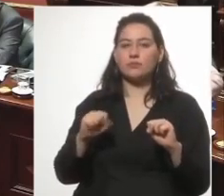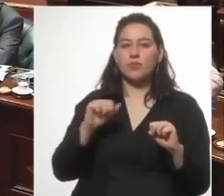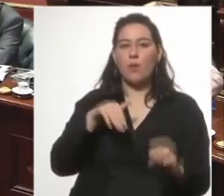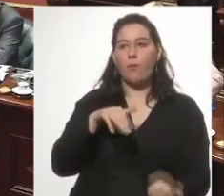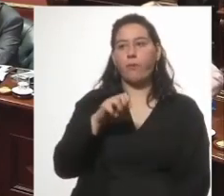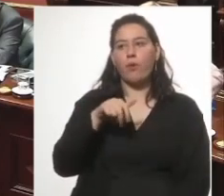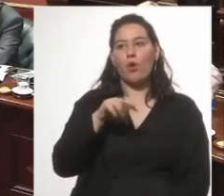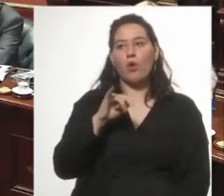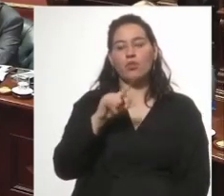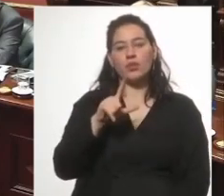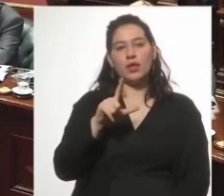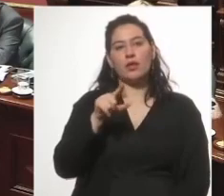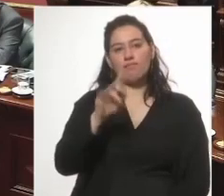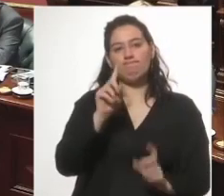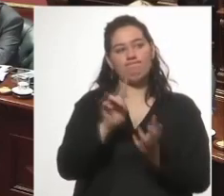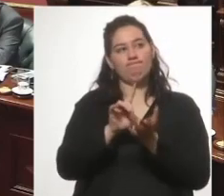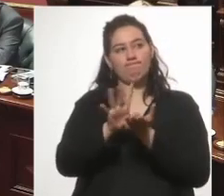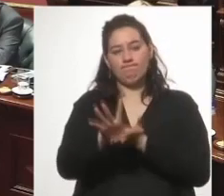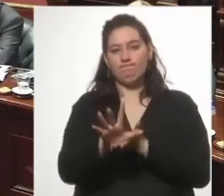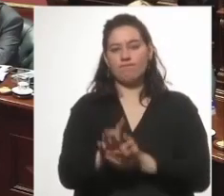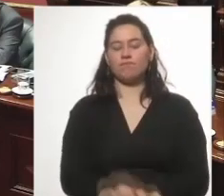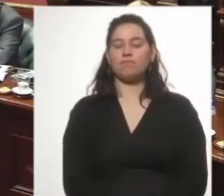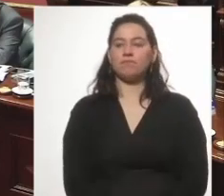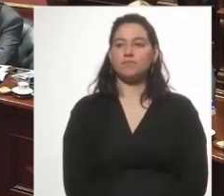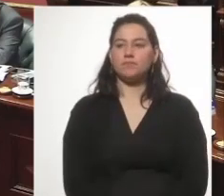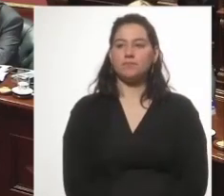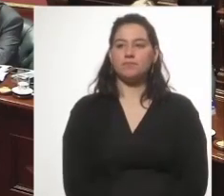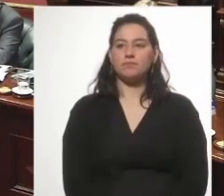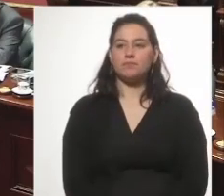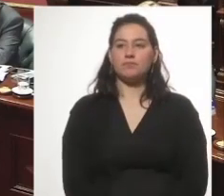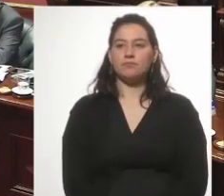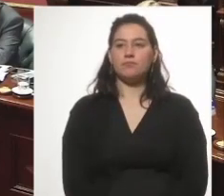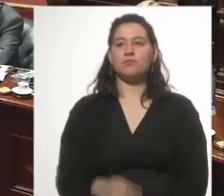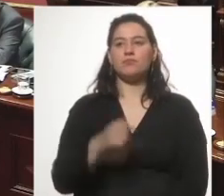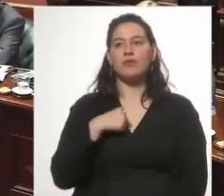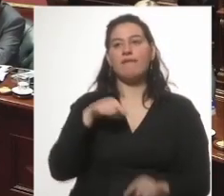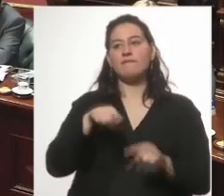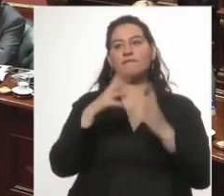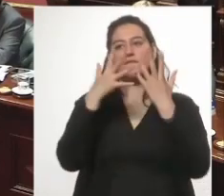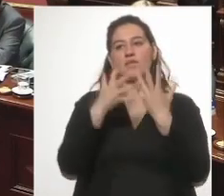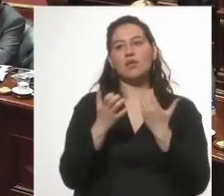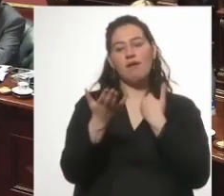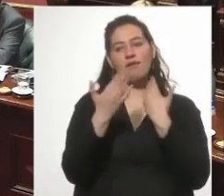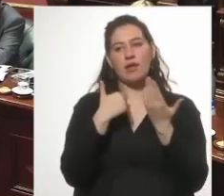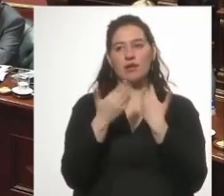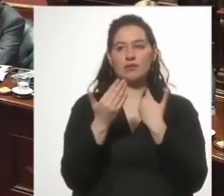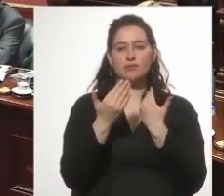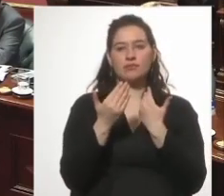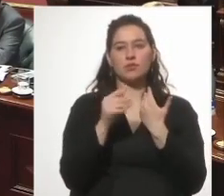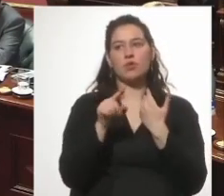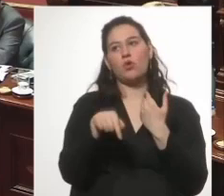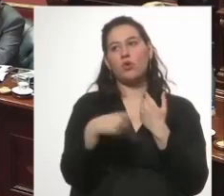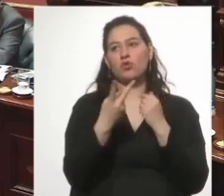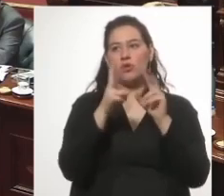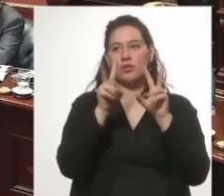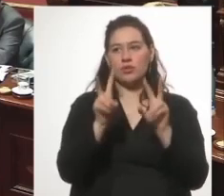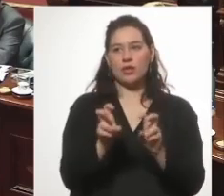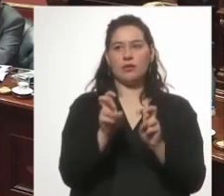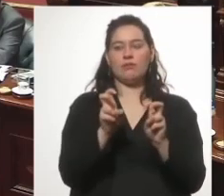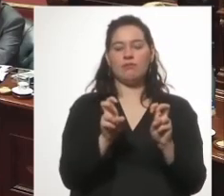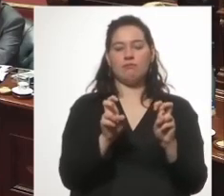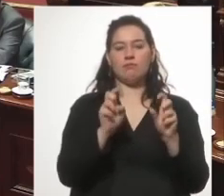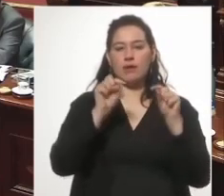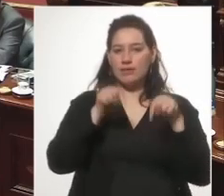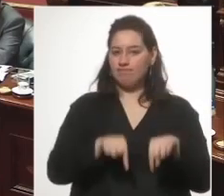Montiel, que fue destituido también. Yo acá quiero referirme a otro caso que no está en